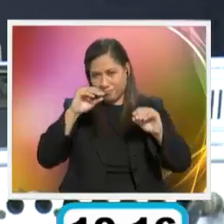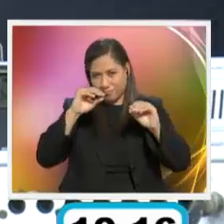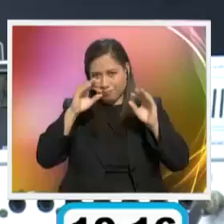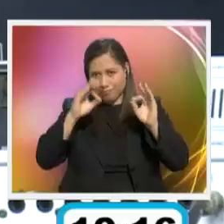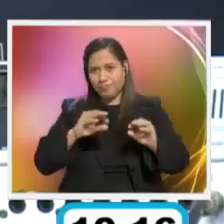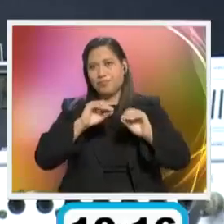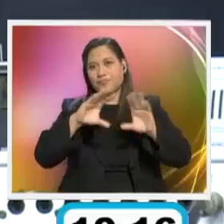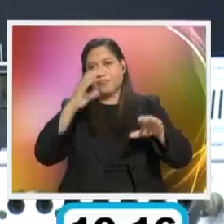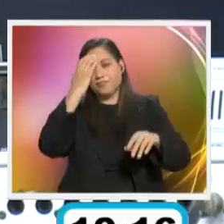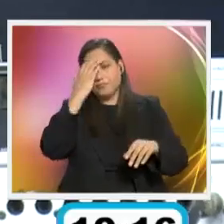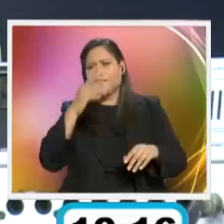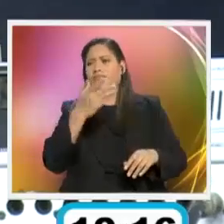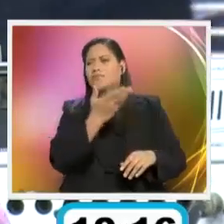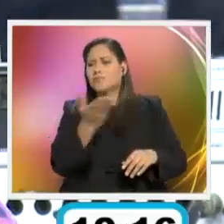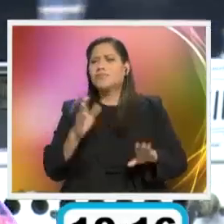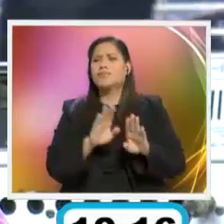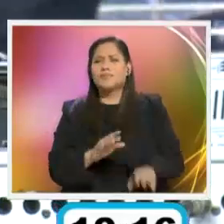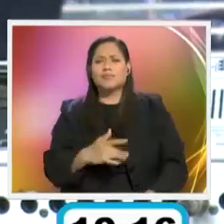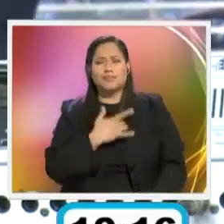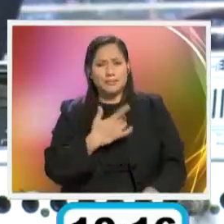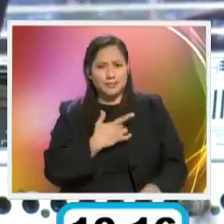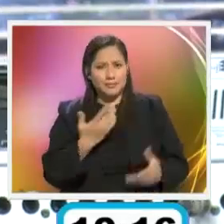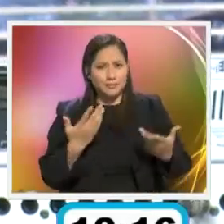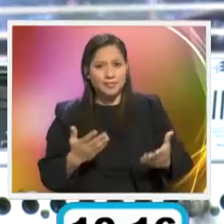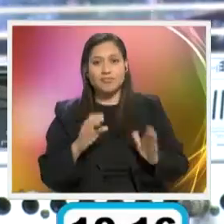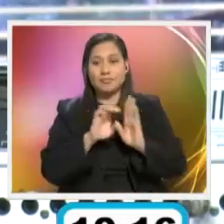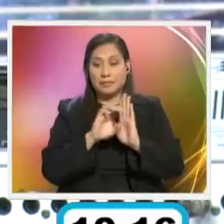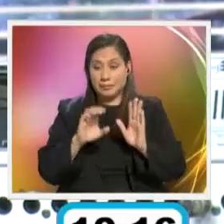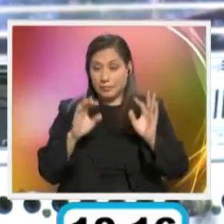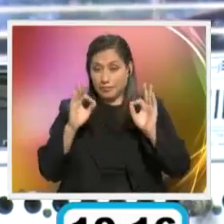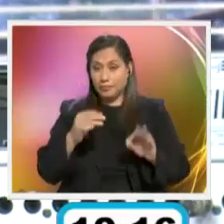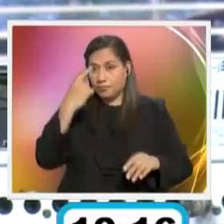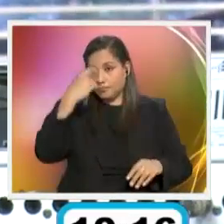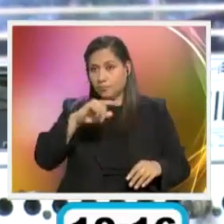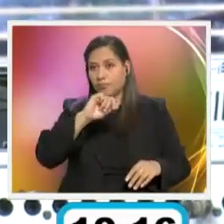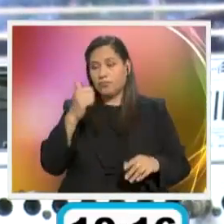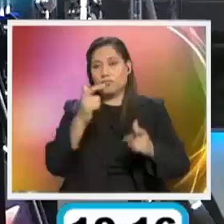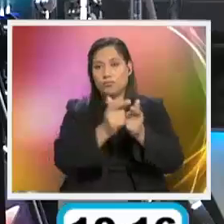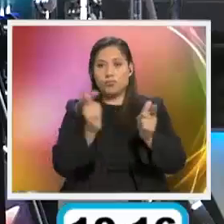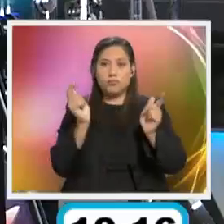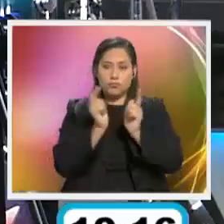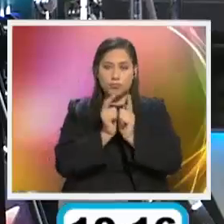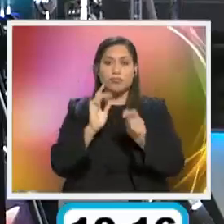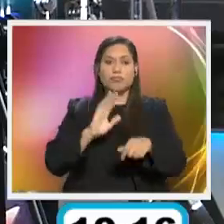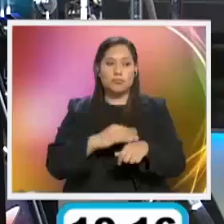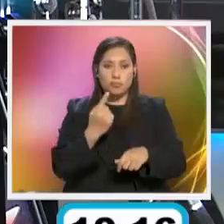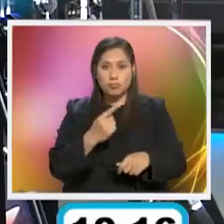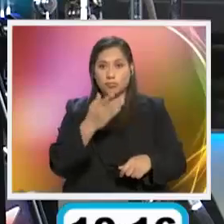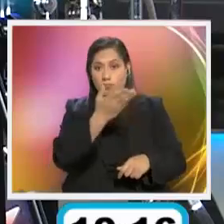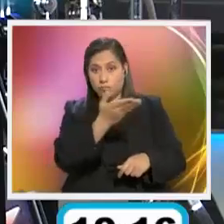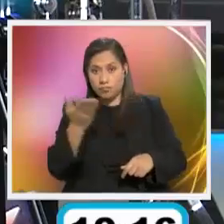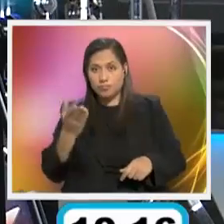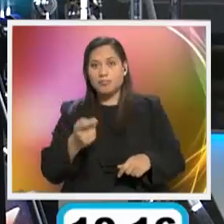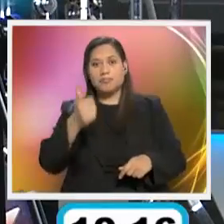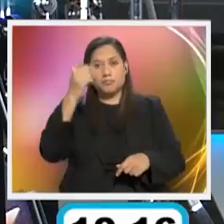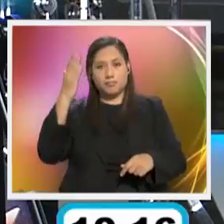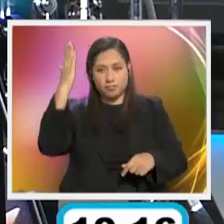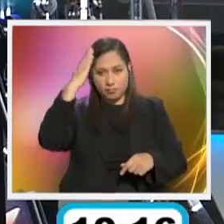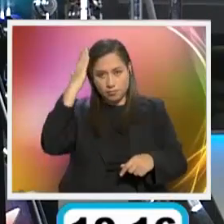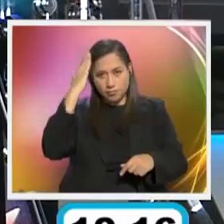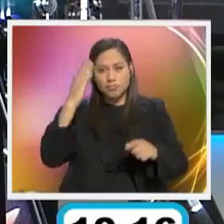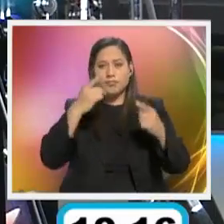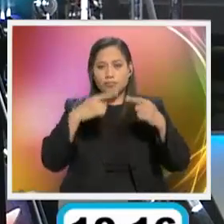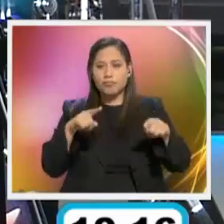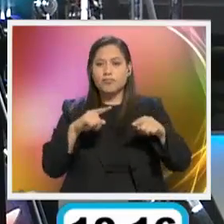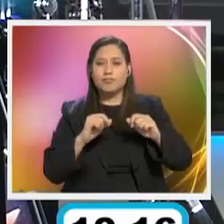mexicana. ¿Ustedes cómo se sienten además de ser ejemplo para otros grupos? Porque ustedes son los precursores de lo que es